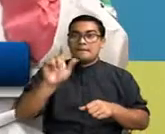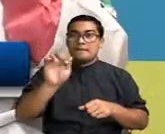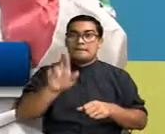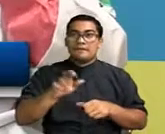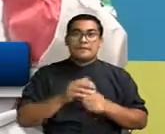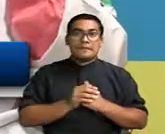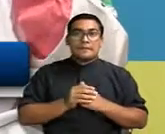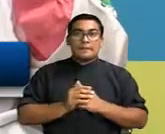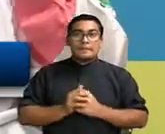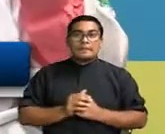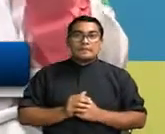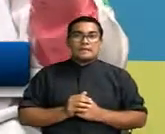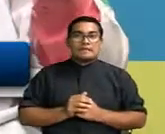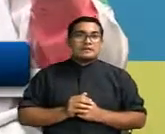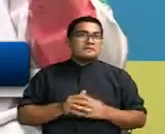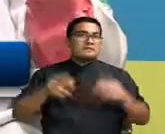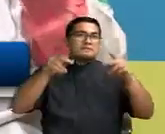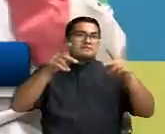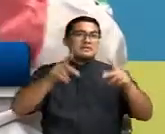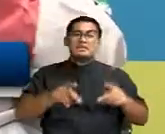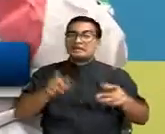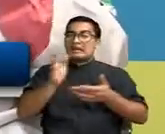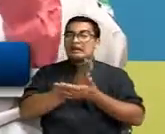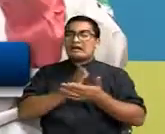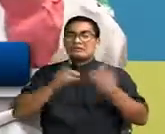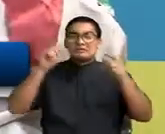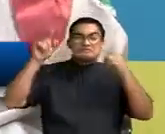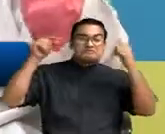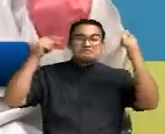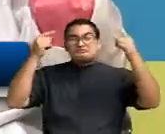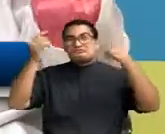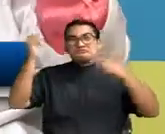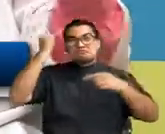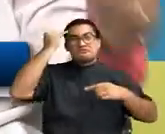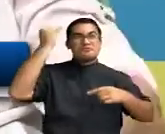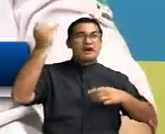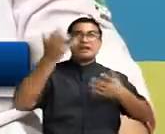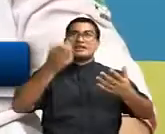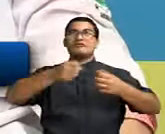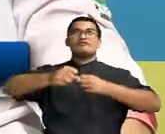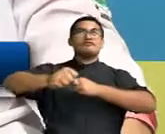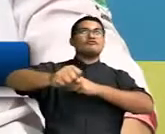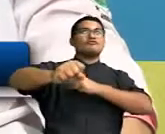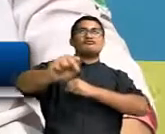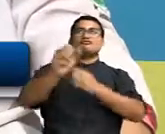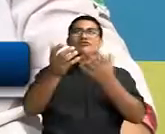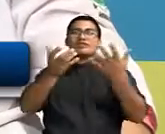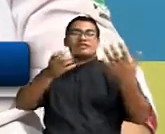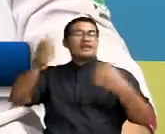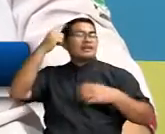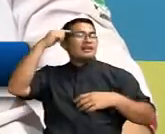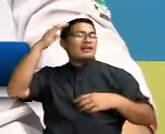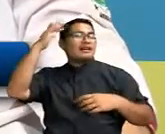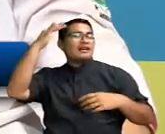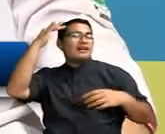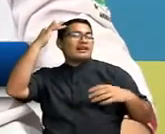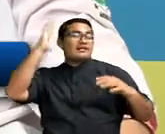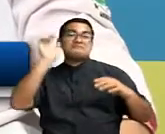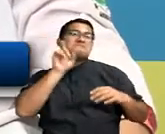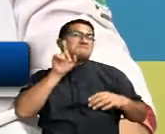grandiosidad, ideas incoherentes y delirantes de grandiosidad, tener poderes, ideas, alucinaciones también pueden